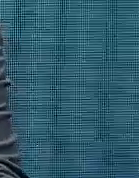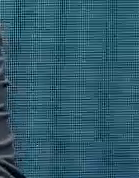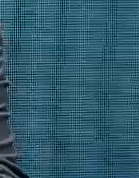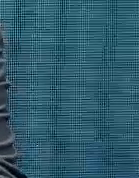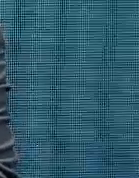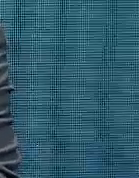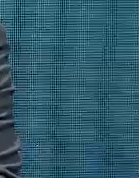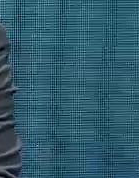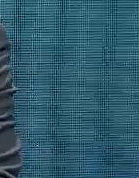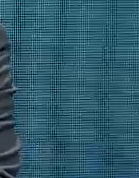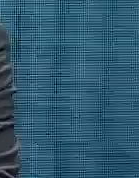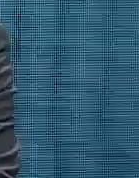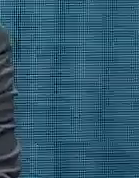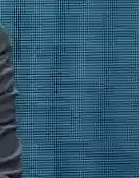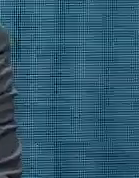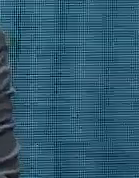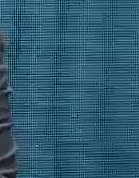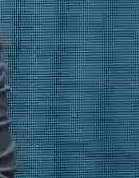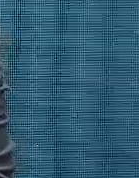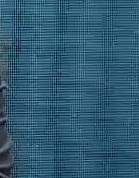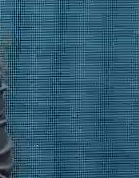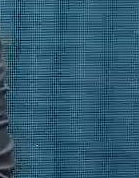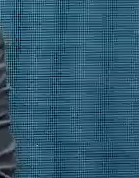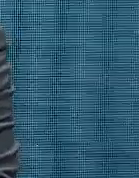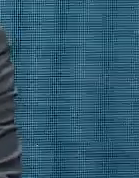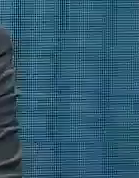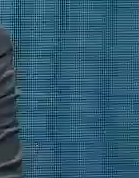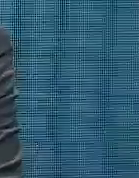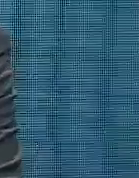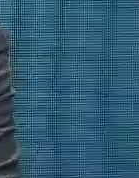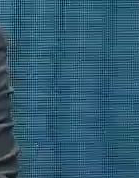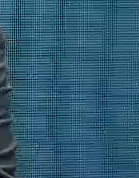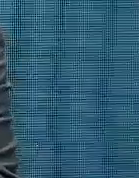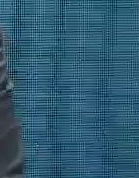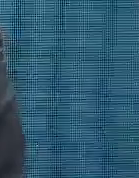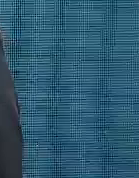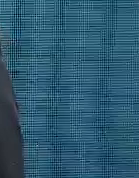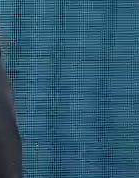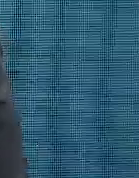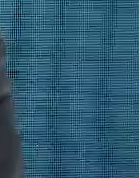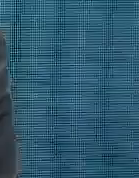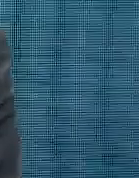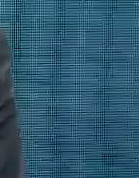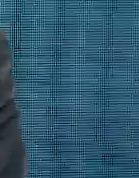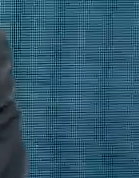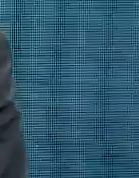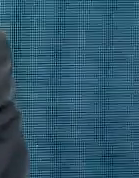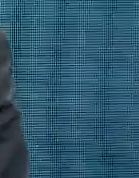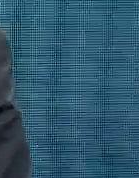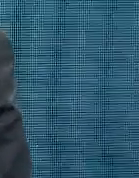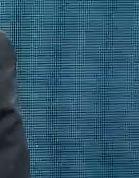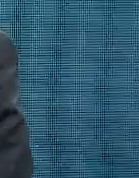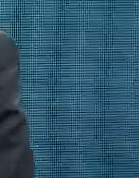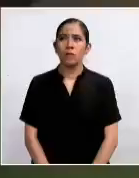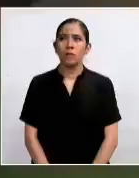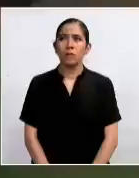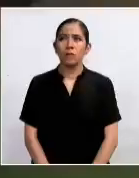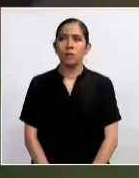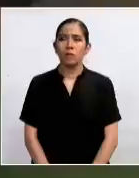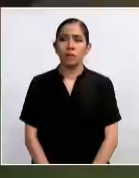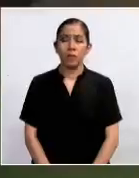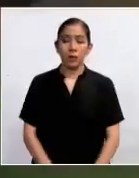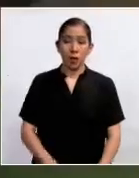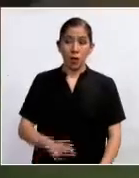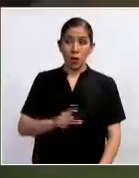persona sindicada de abuso sexual que tenía una condena de 10 años desde la gestión 2017. La